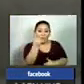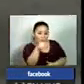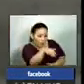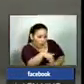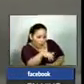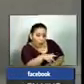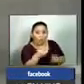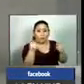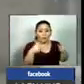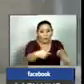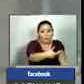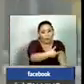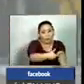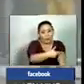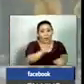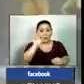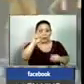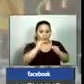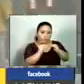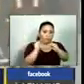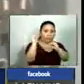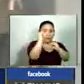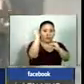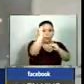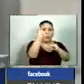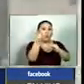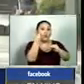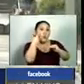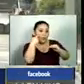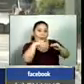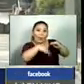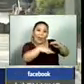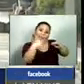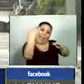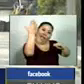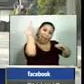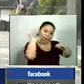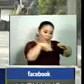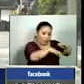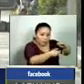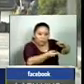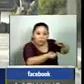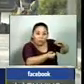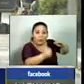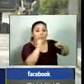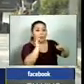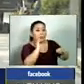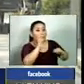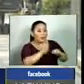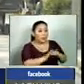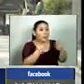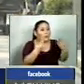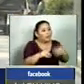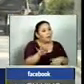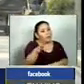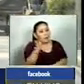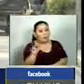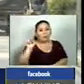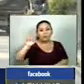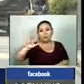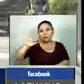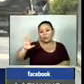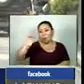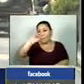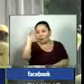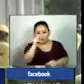del hospital de tres niveles que se construye en el parqueo anexo de CIFCO, el cual, por el momento, según autoridades, lleva un 35%